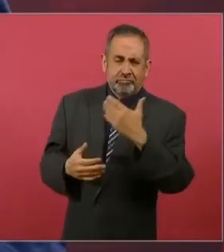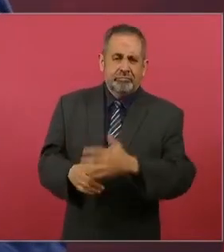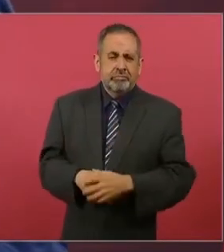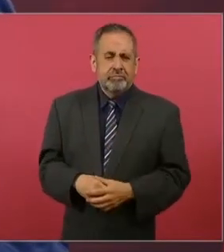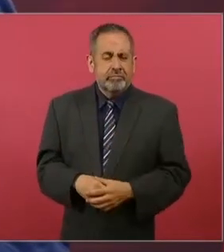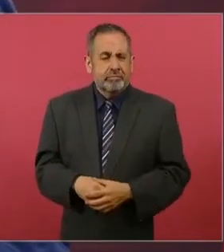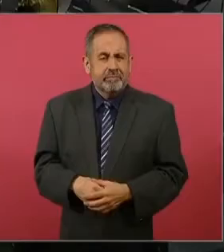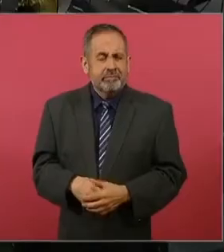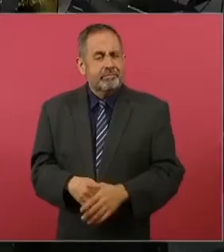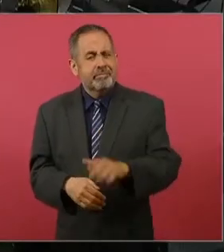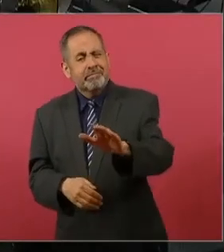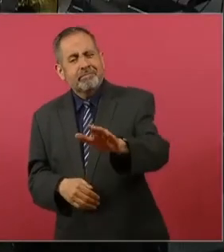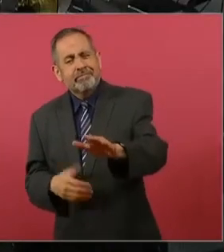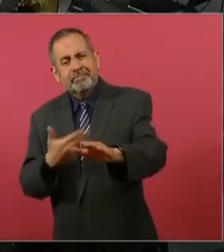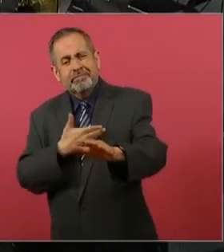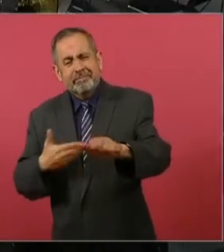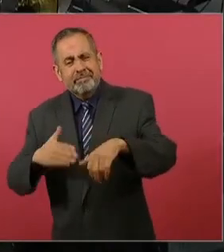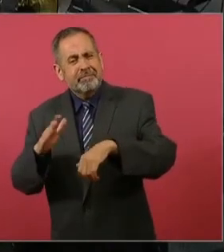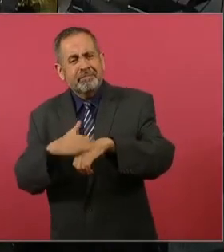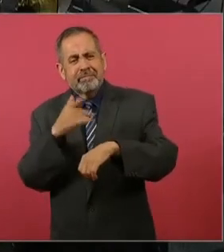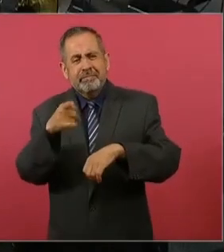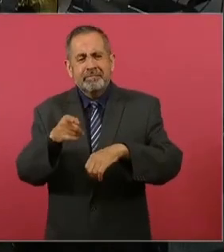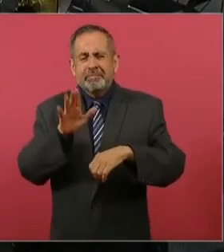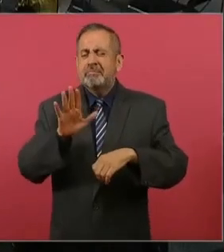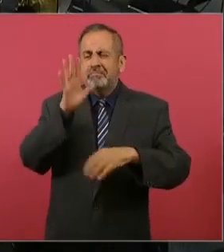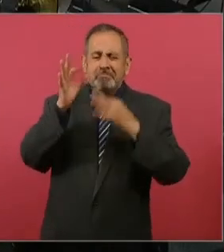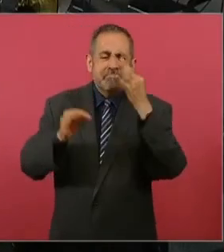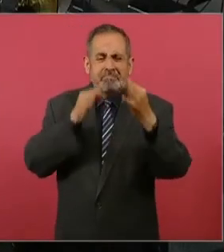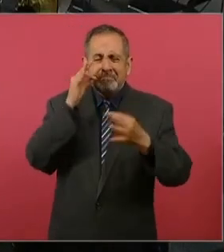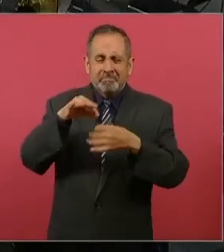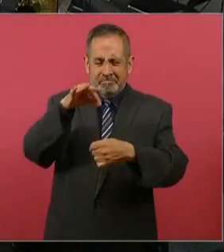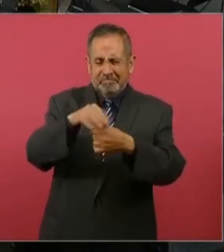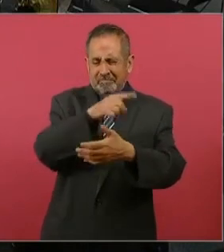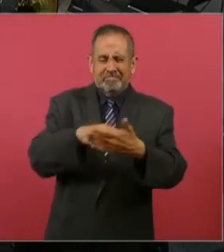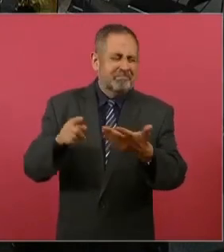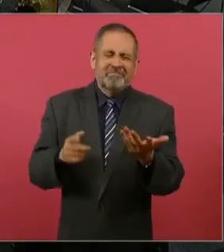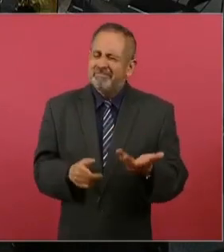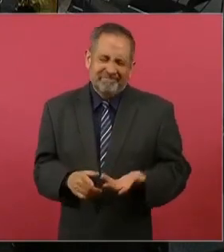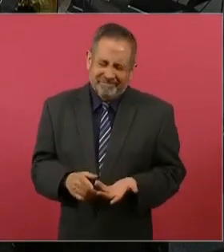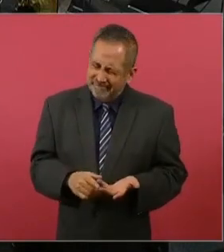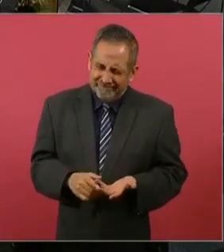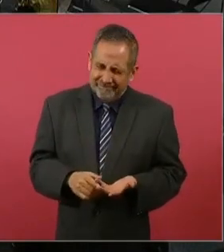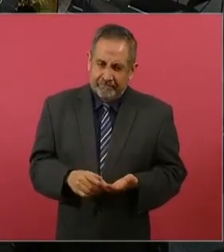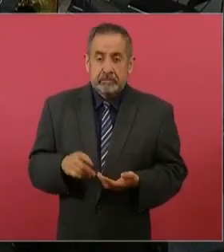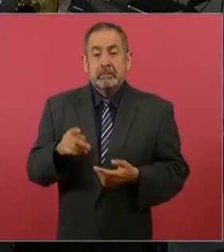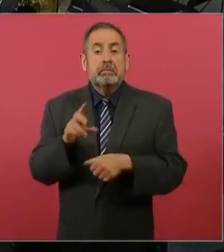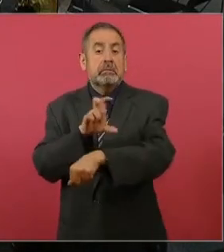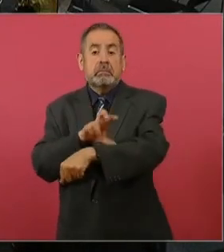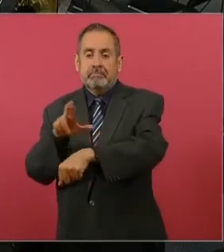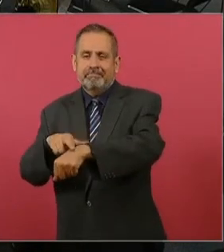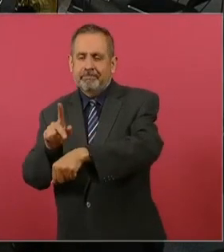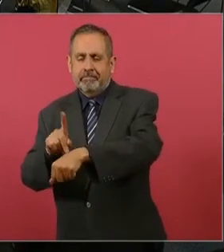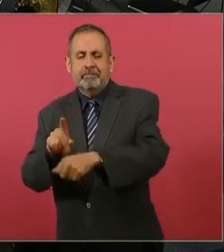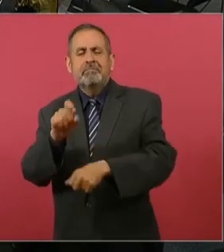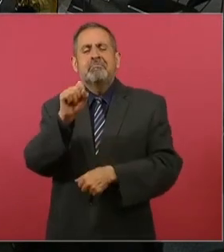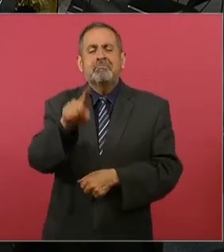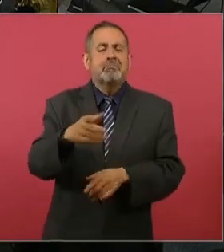Presidente, ¿por qué a todas luces parece una campaña electoral? Porque está el antecedente de lo que pasó con